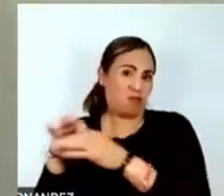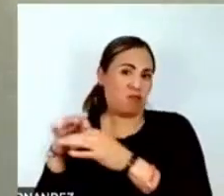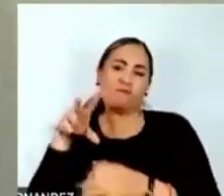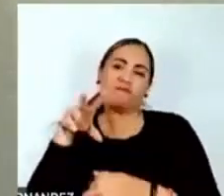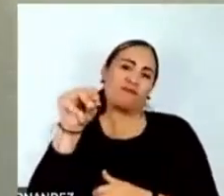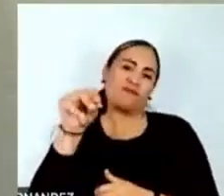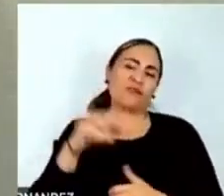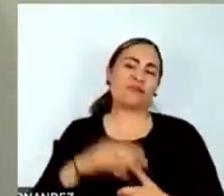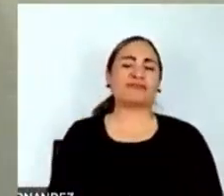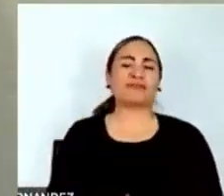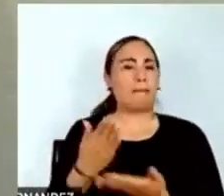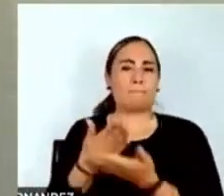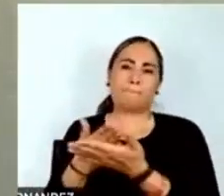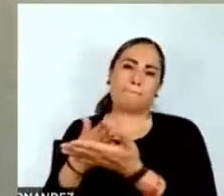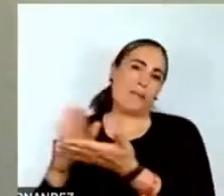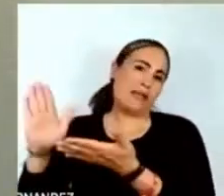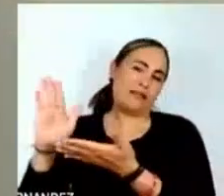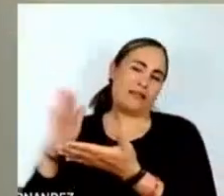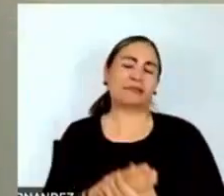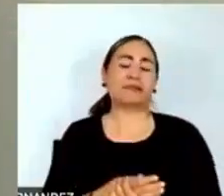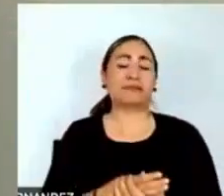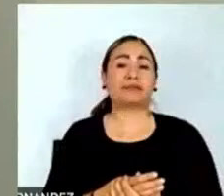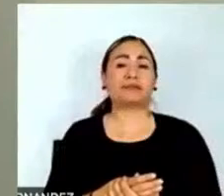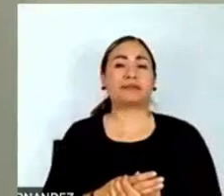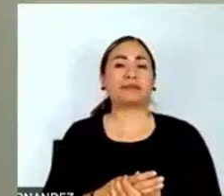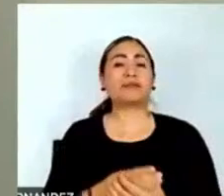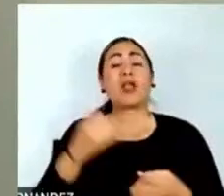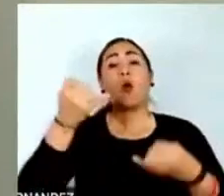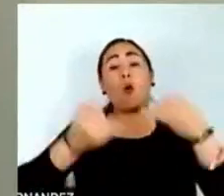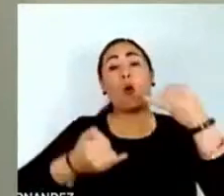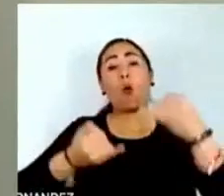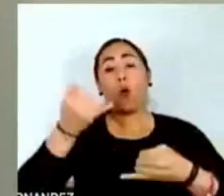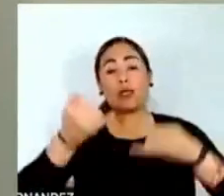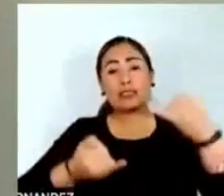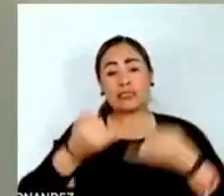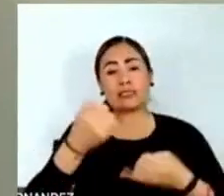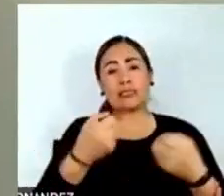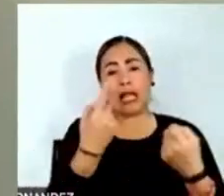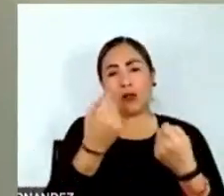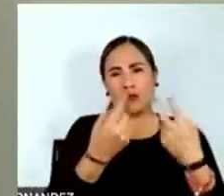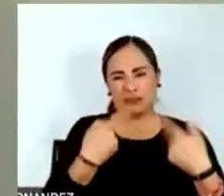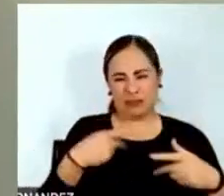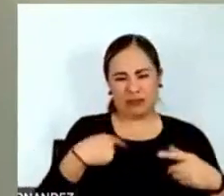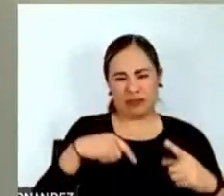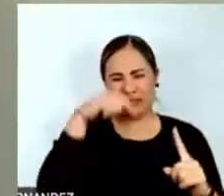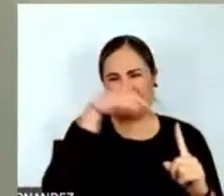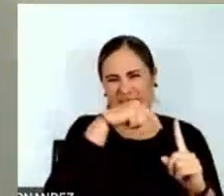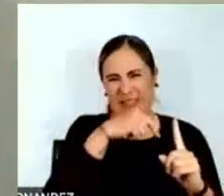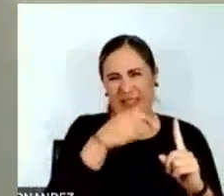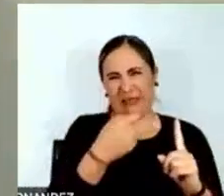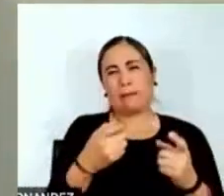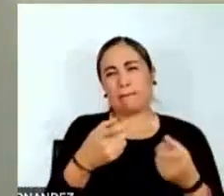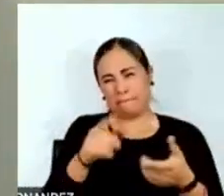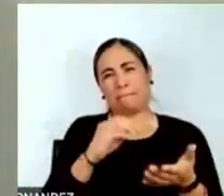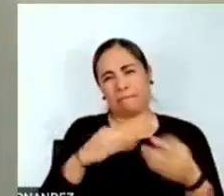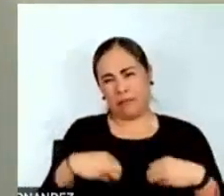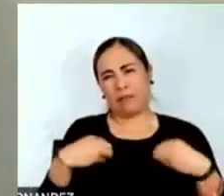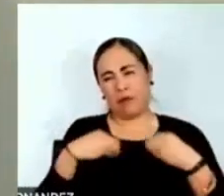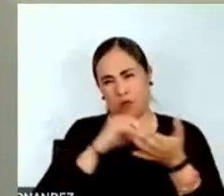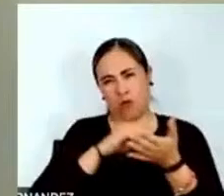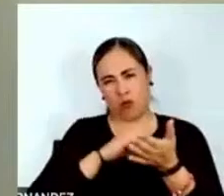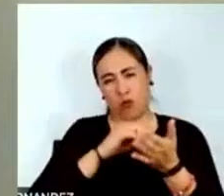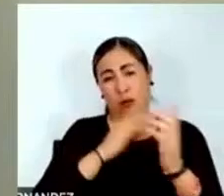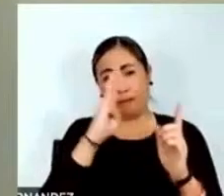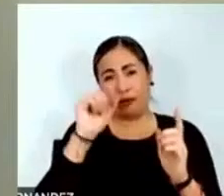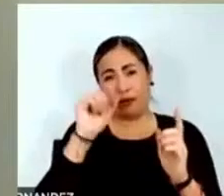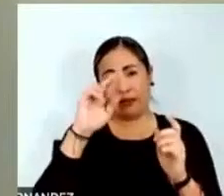como pocos jueces vivos en el mundo, el juez Barak le da al clavo por lo que respecta a la relación